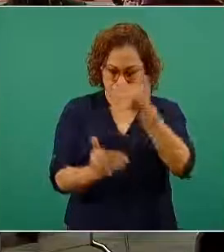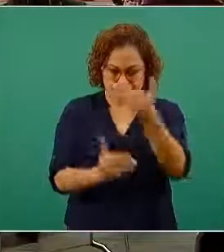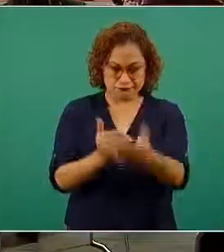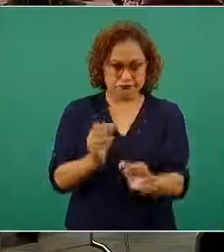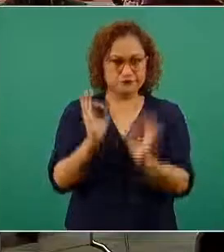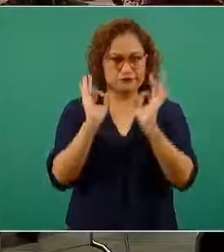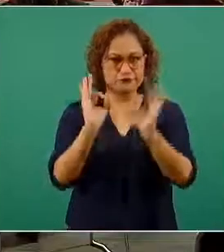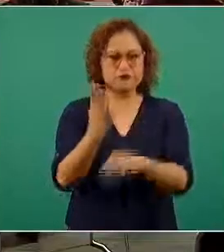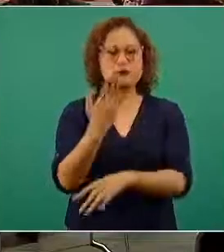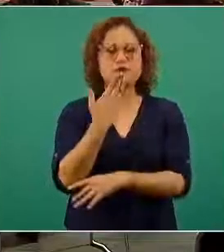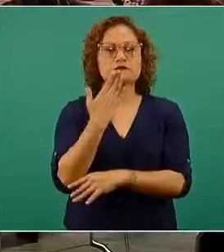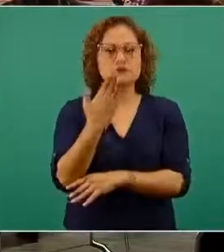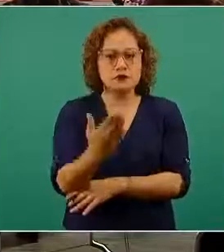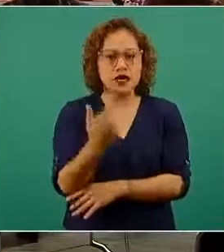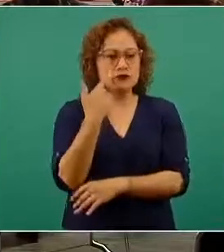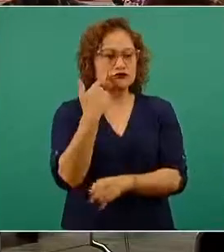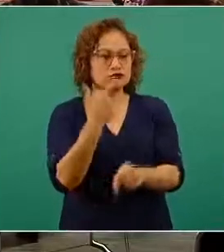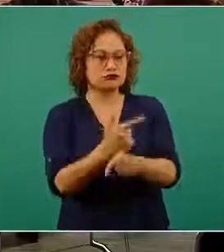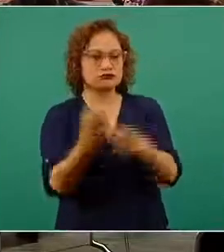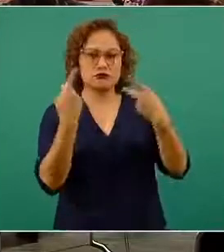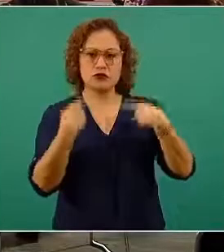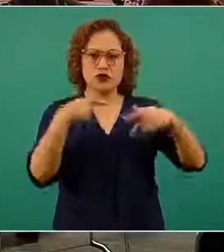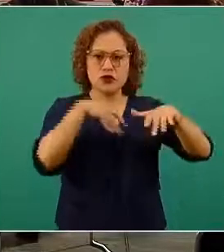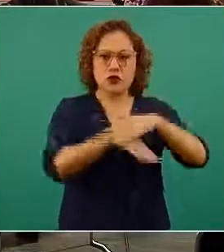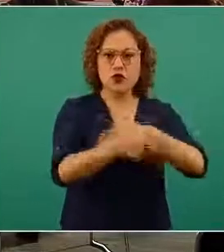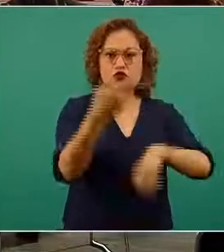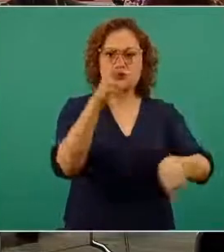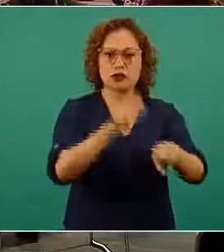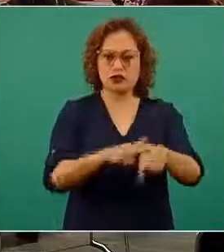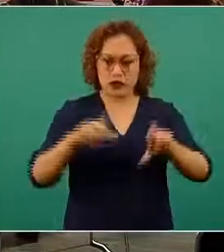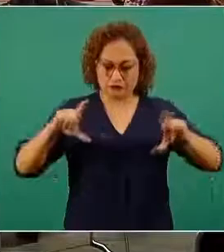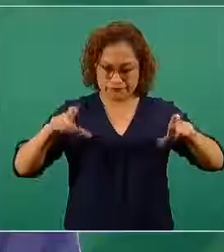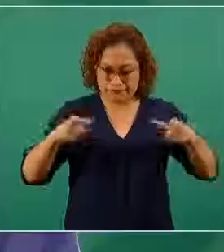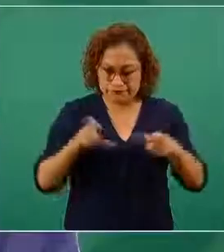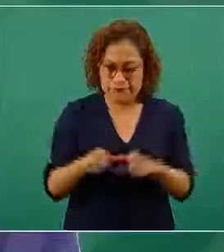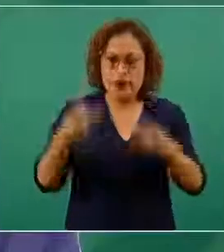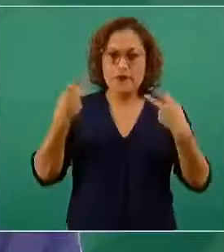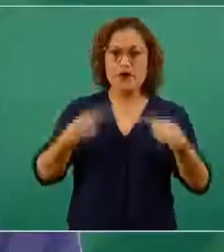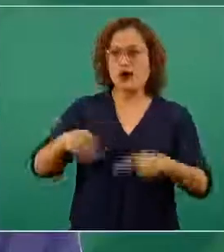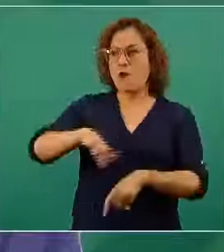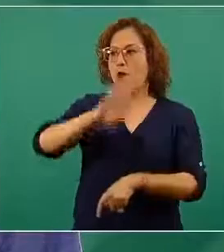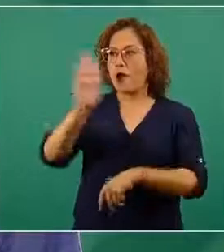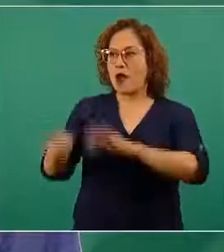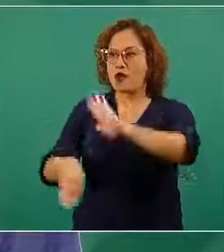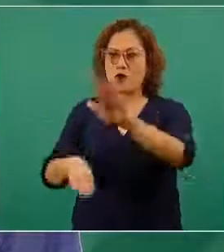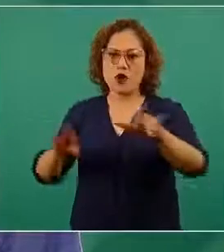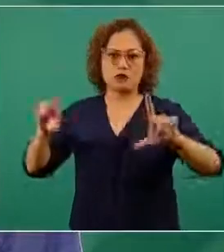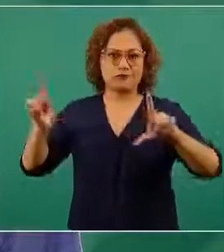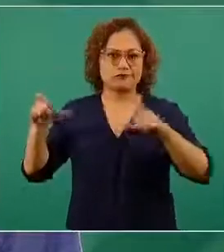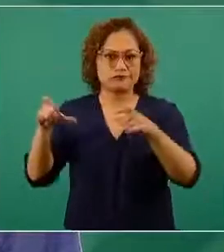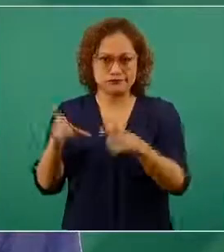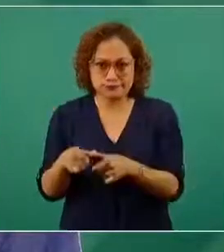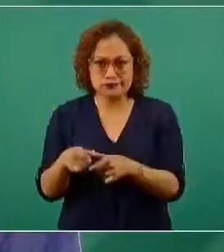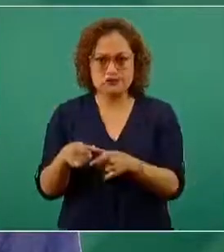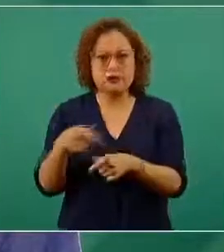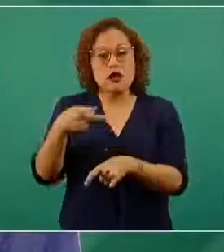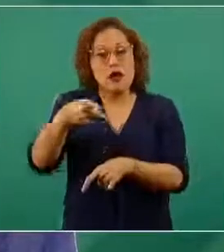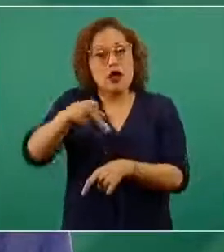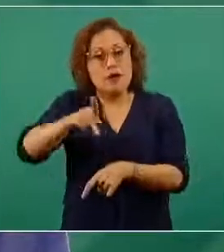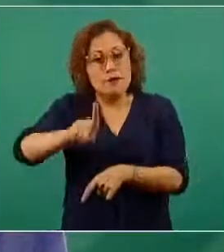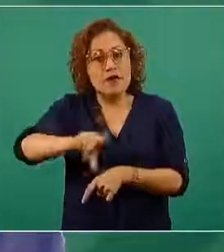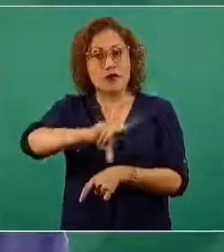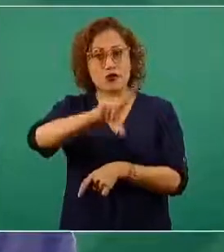personas que se hospitalizan y desde luego también en el número de defunciones. Pero a la apertura de esta